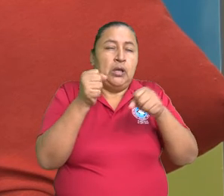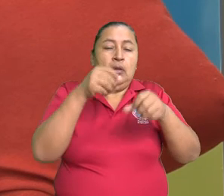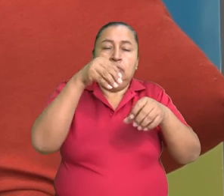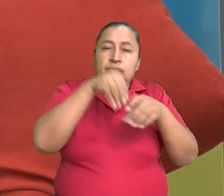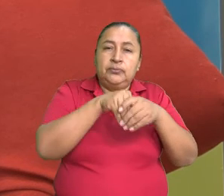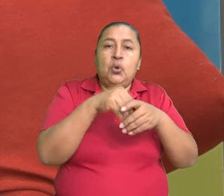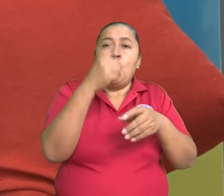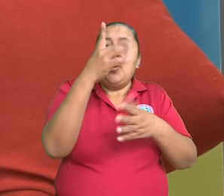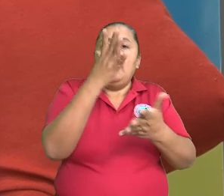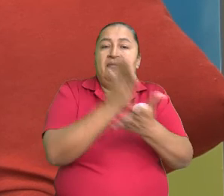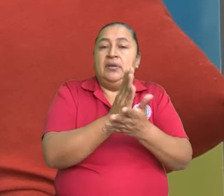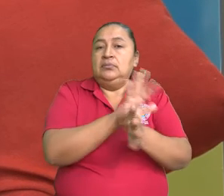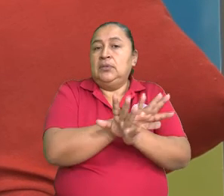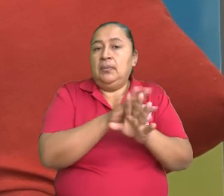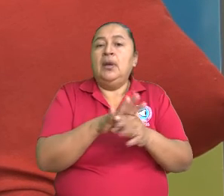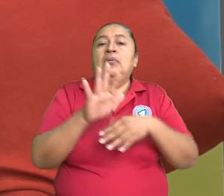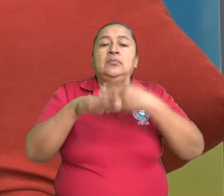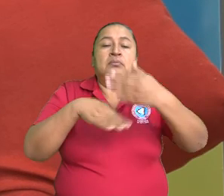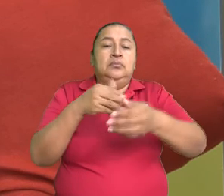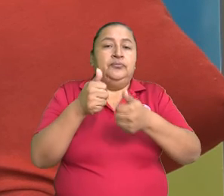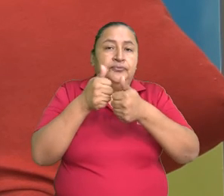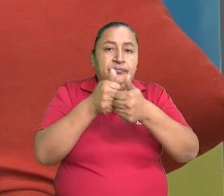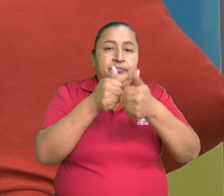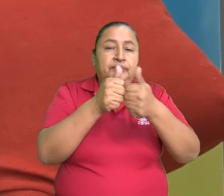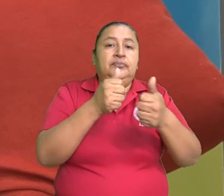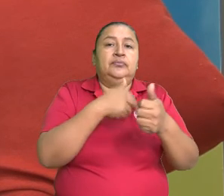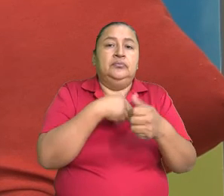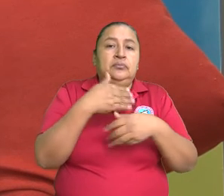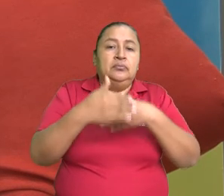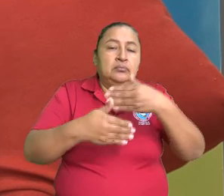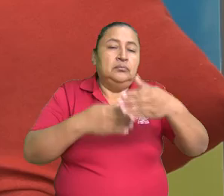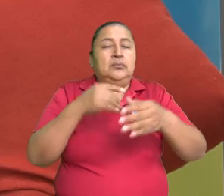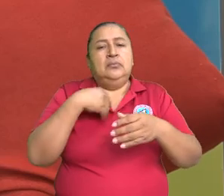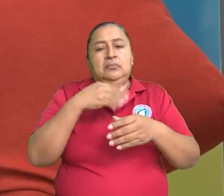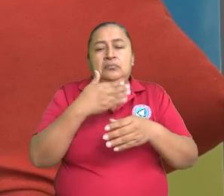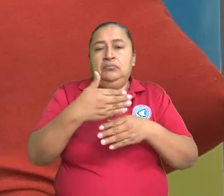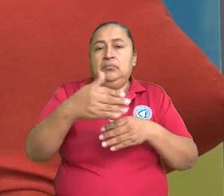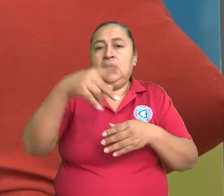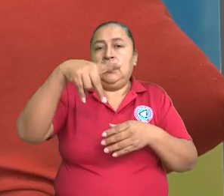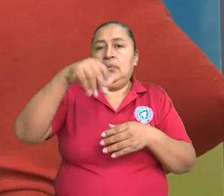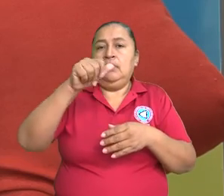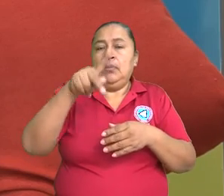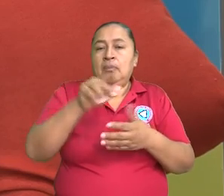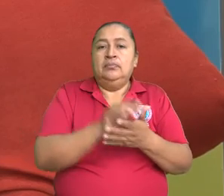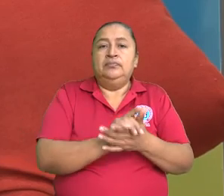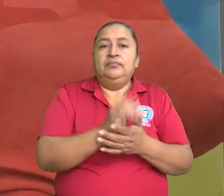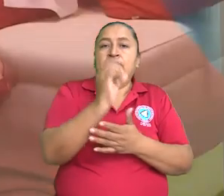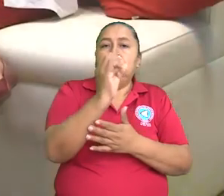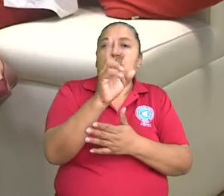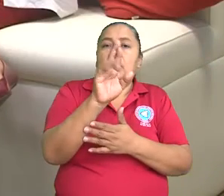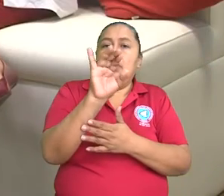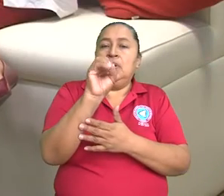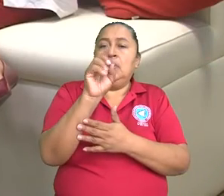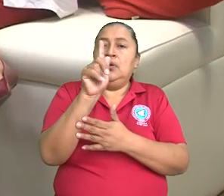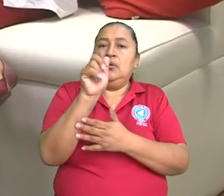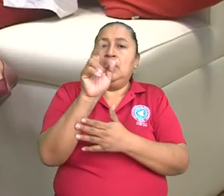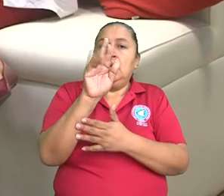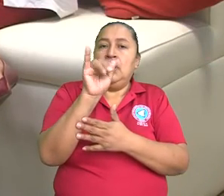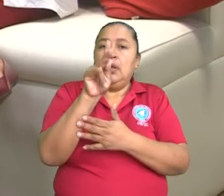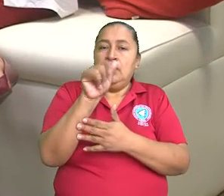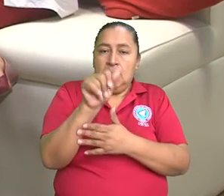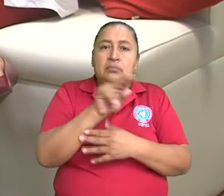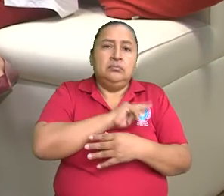sola sesión y luego se les da seguimiento con seriado de Papa Nicolau. Ya. Crioterapia, creo que el